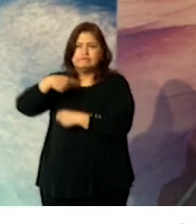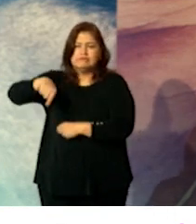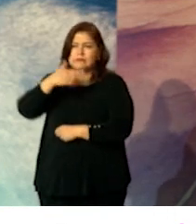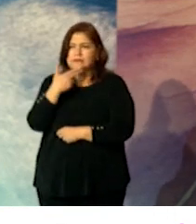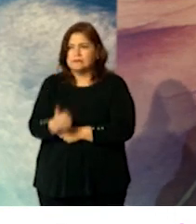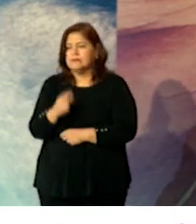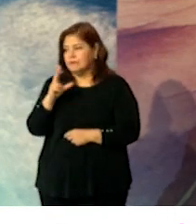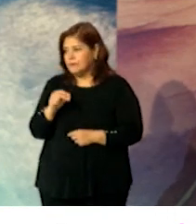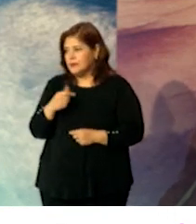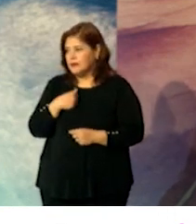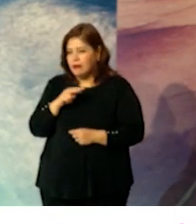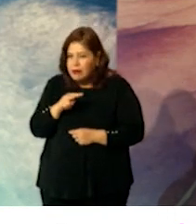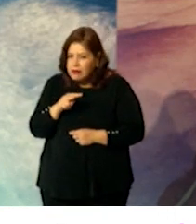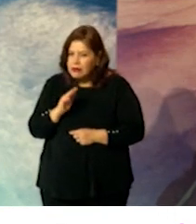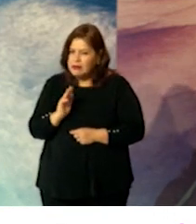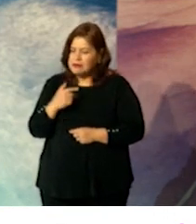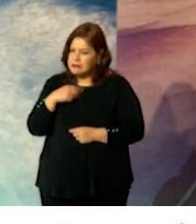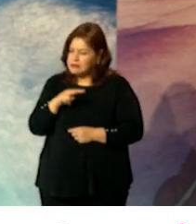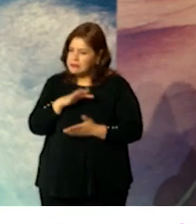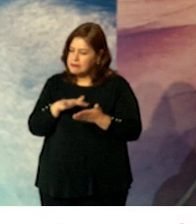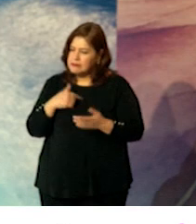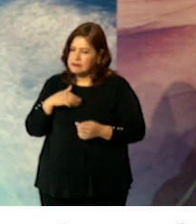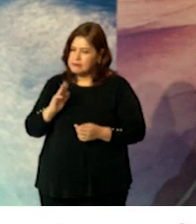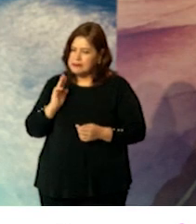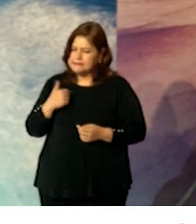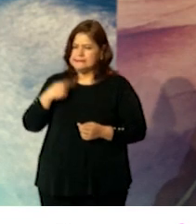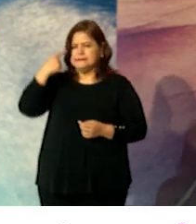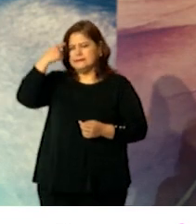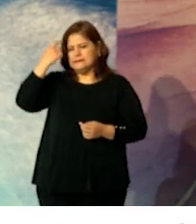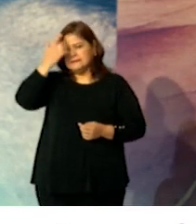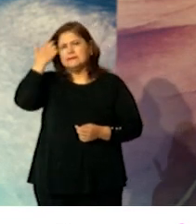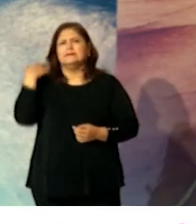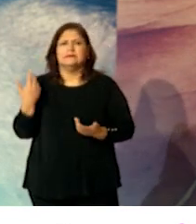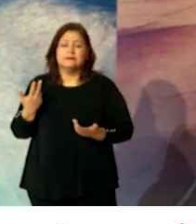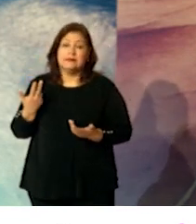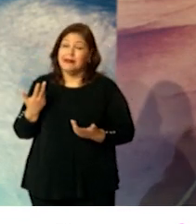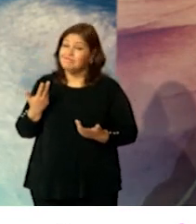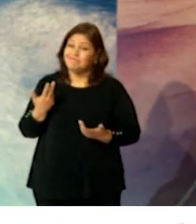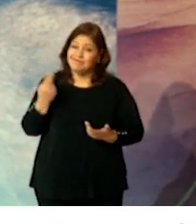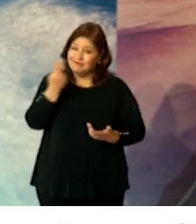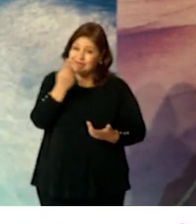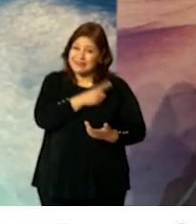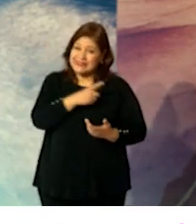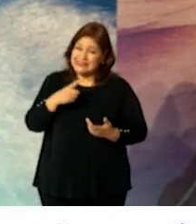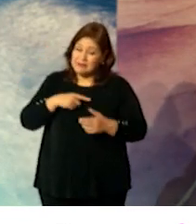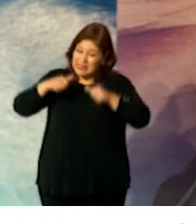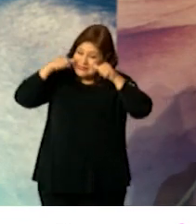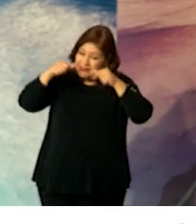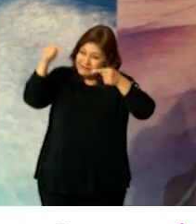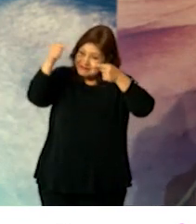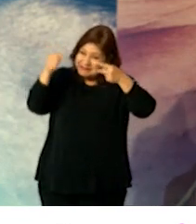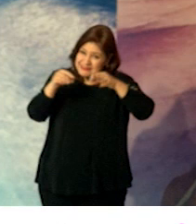Y entonces uno dice, miércoles, esto tenemos que poner los puntos en los focos principales.